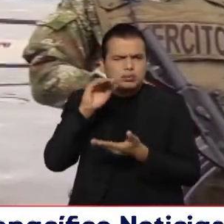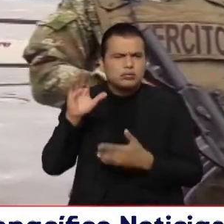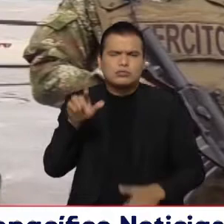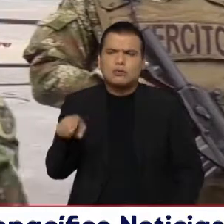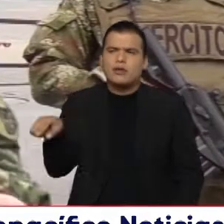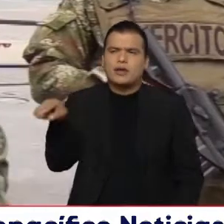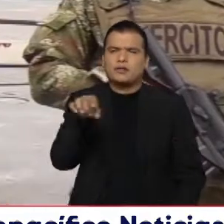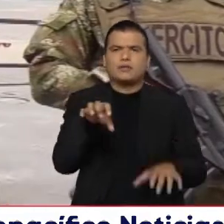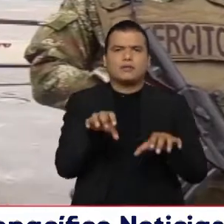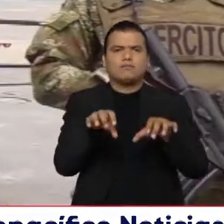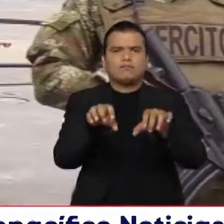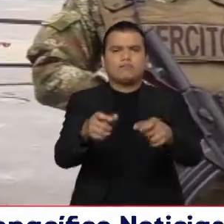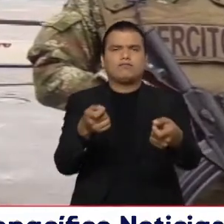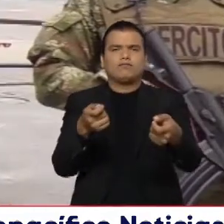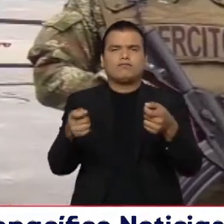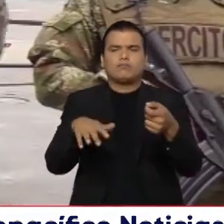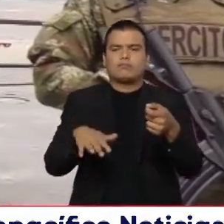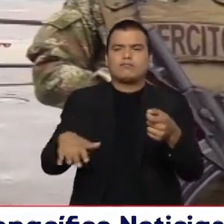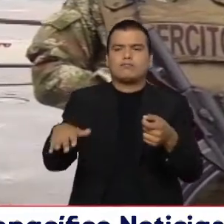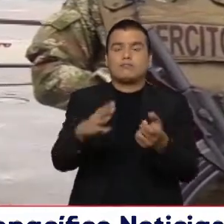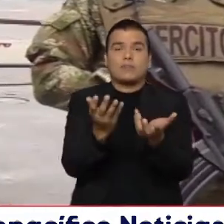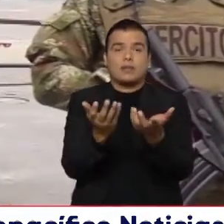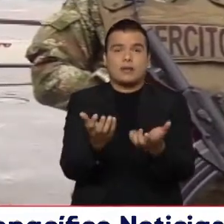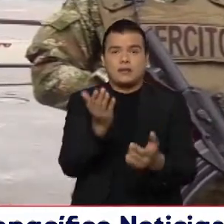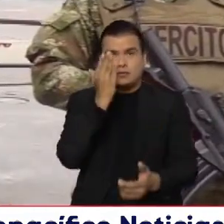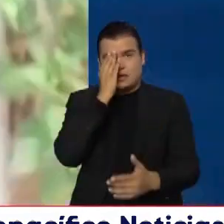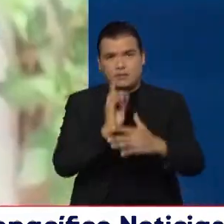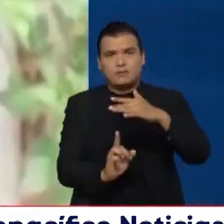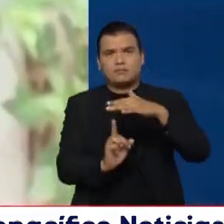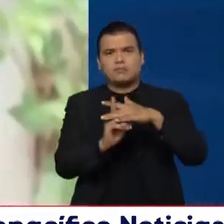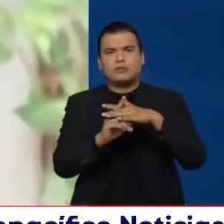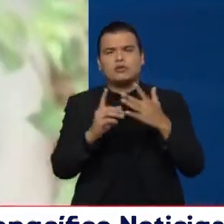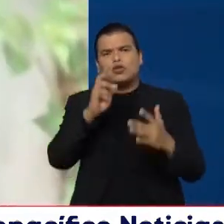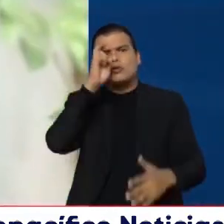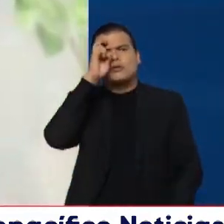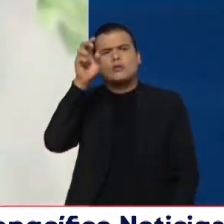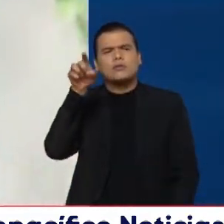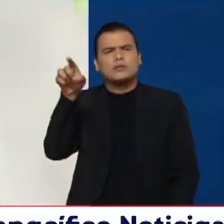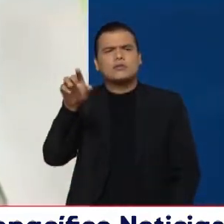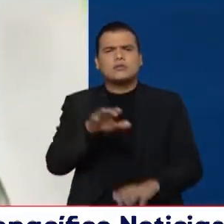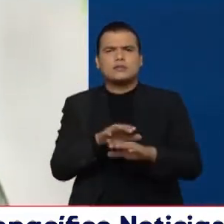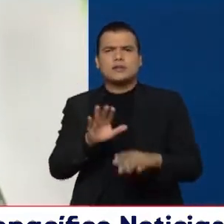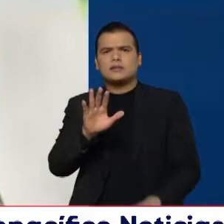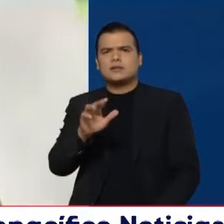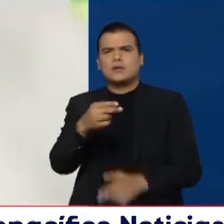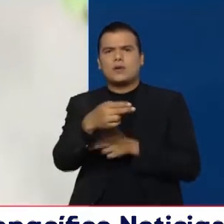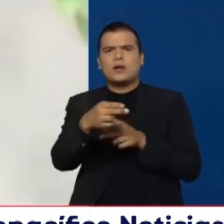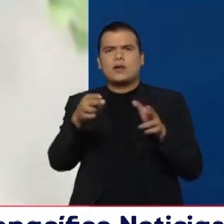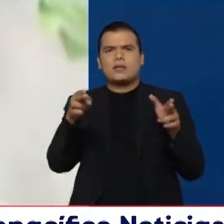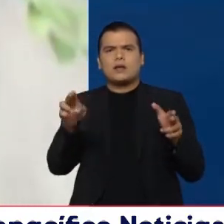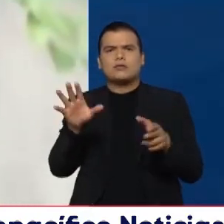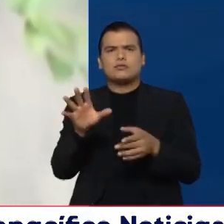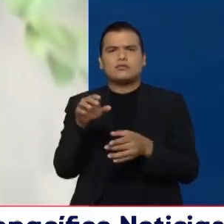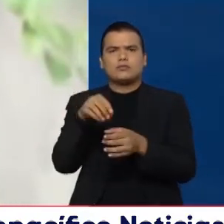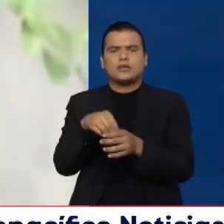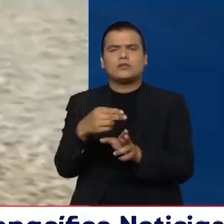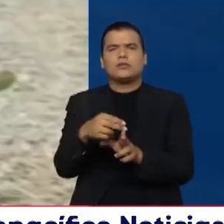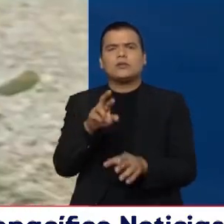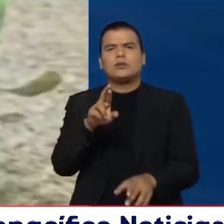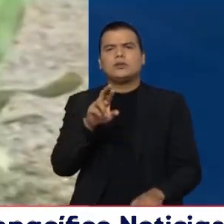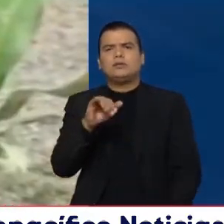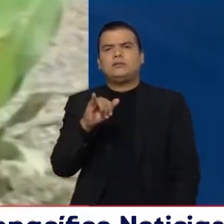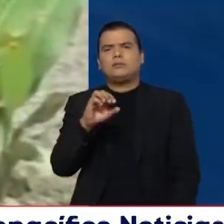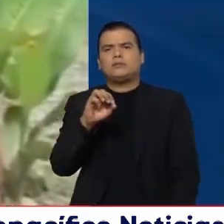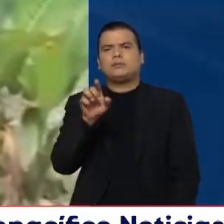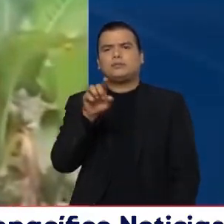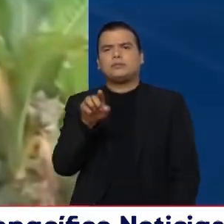un territorio por narcotráfico. Narcotráfico que se produce al norte, estamos erradicando casi 5 hectáreas sobre el sector de Río Sucio, y